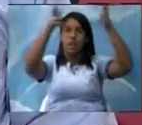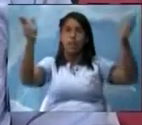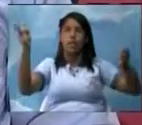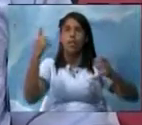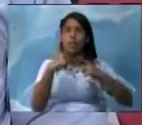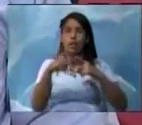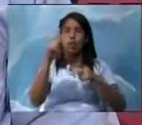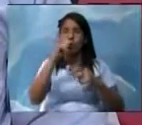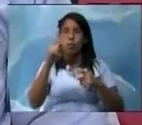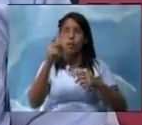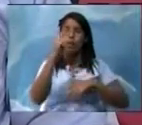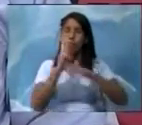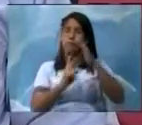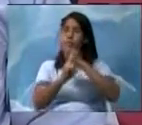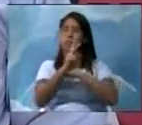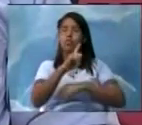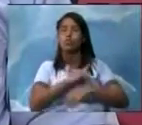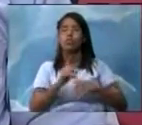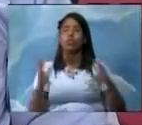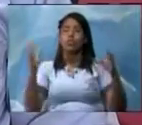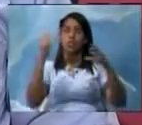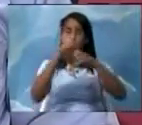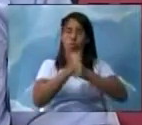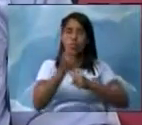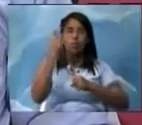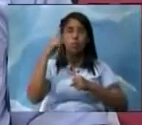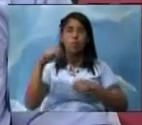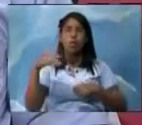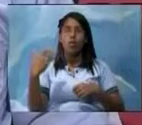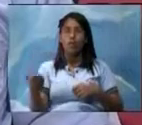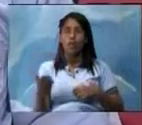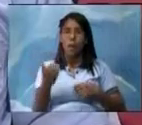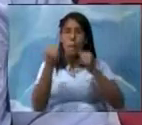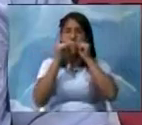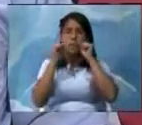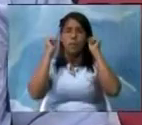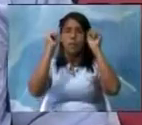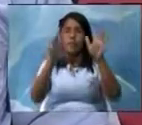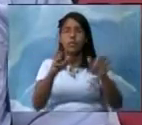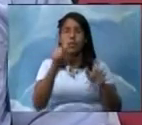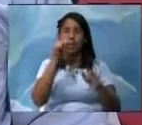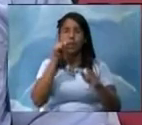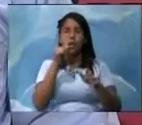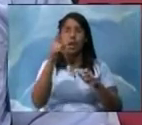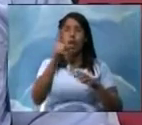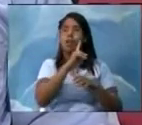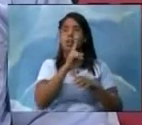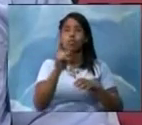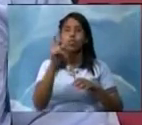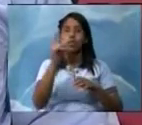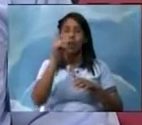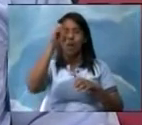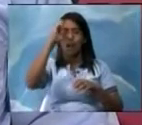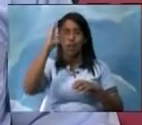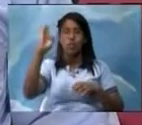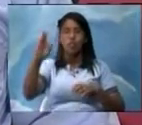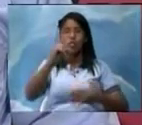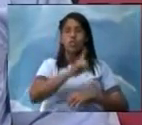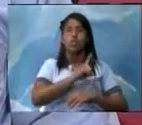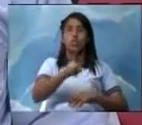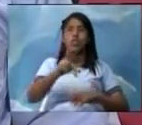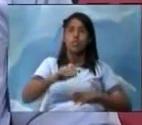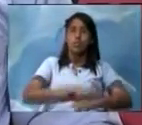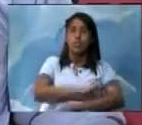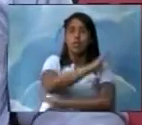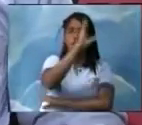Daniel en visión de noche Por lo cual bendijo Daniel al al dios de